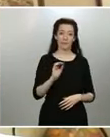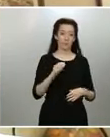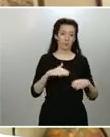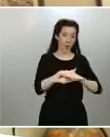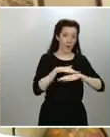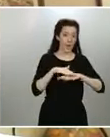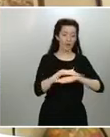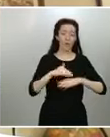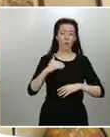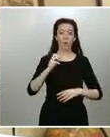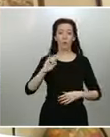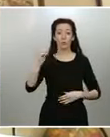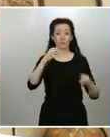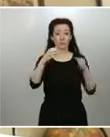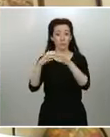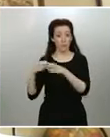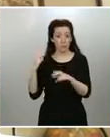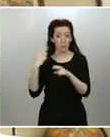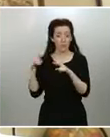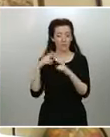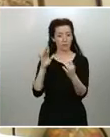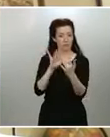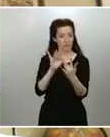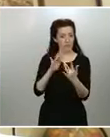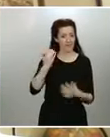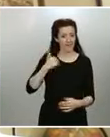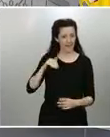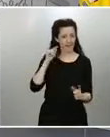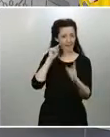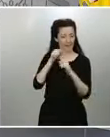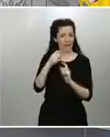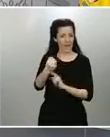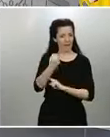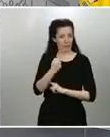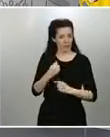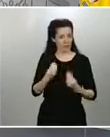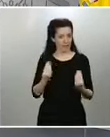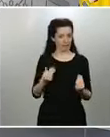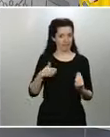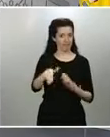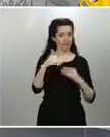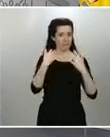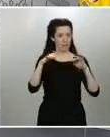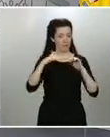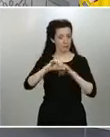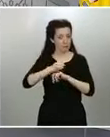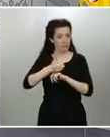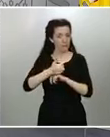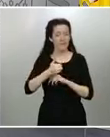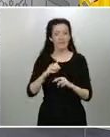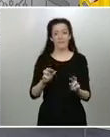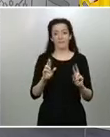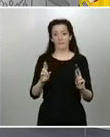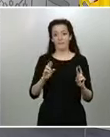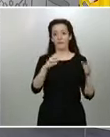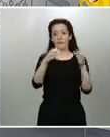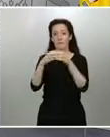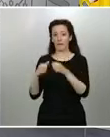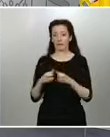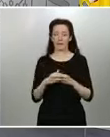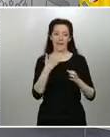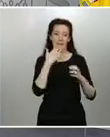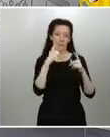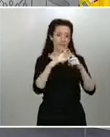intentar recabar los apoyos necesarios en el congreso de cara al miércoles si esperan un cambio de actitud de algunos partidos como esquerra repúblicana o